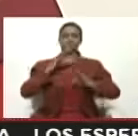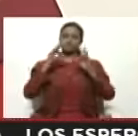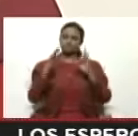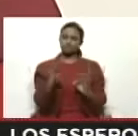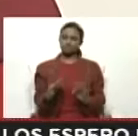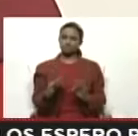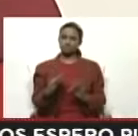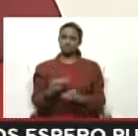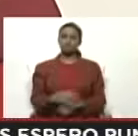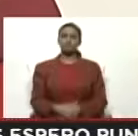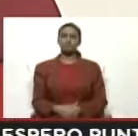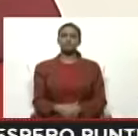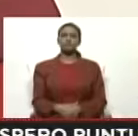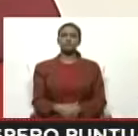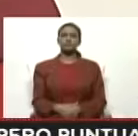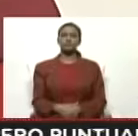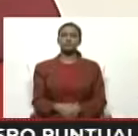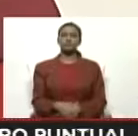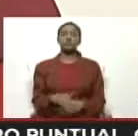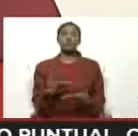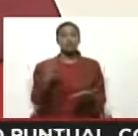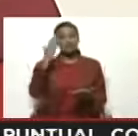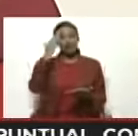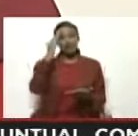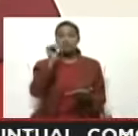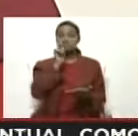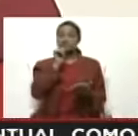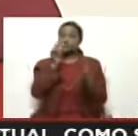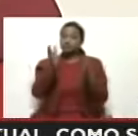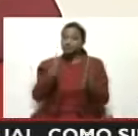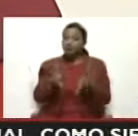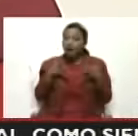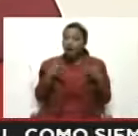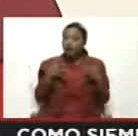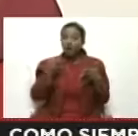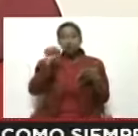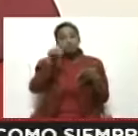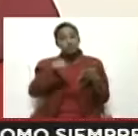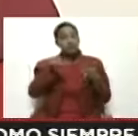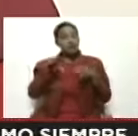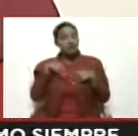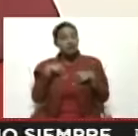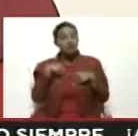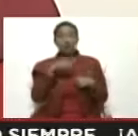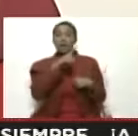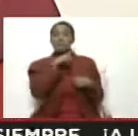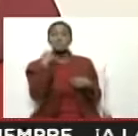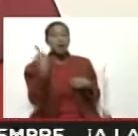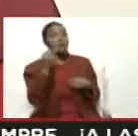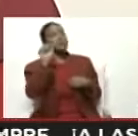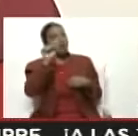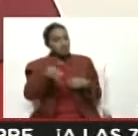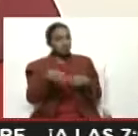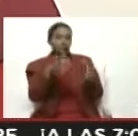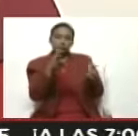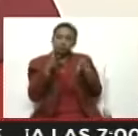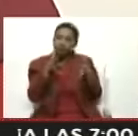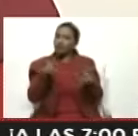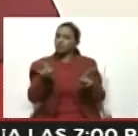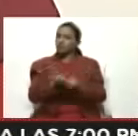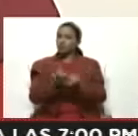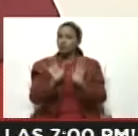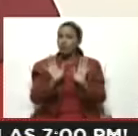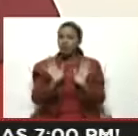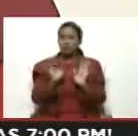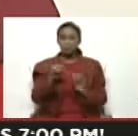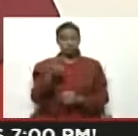de reconocer cuando ganan, reconocer cuando pierden y bueno, celebrar cuando ganan. Aquí hemos